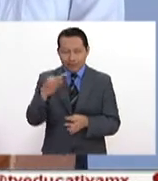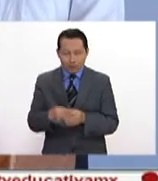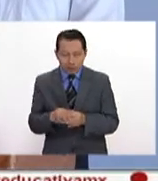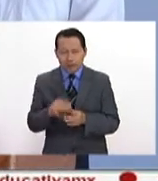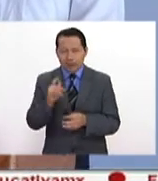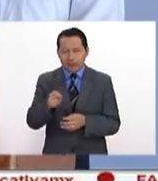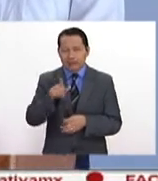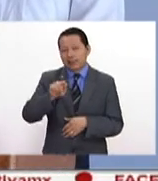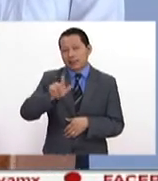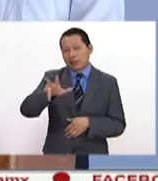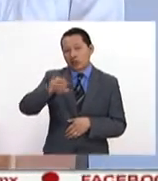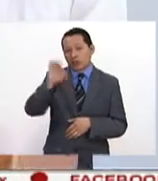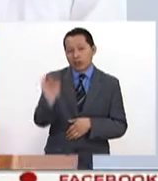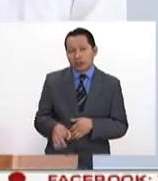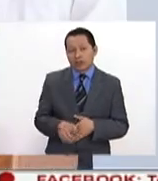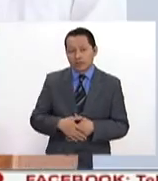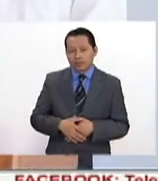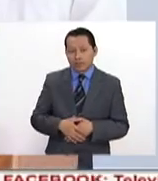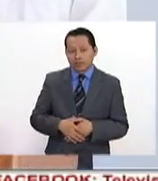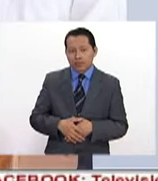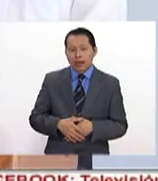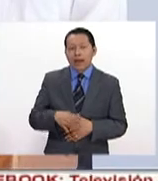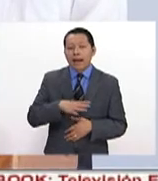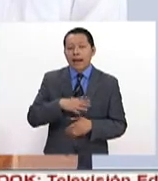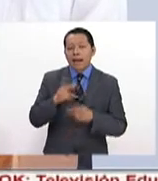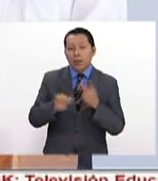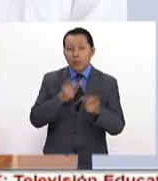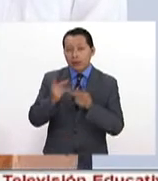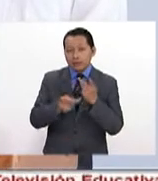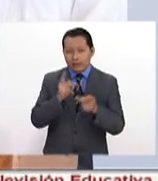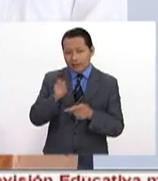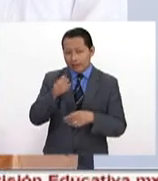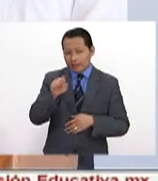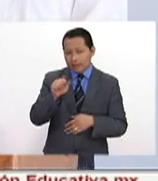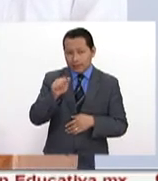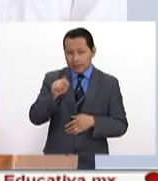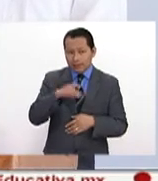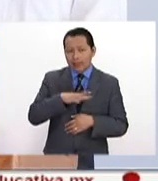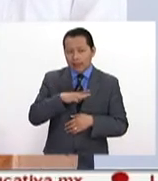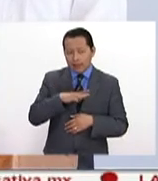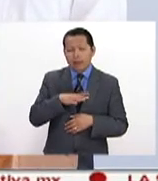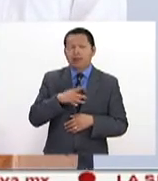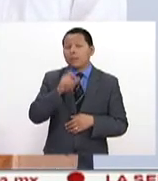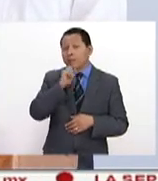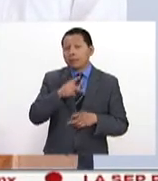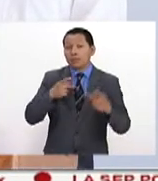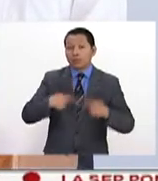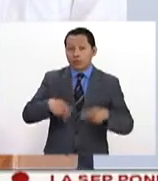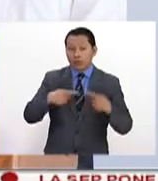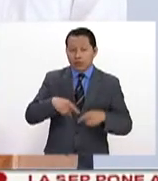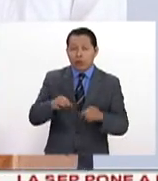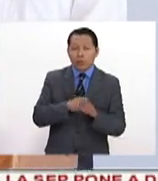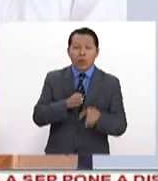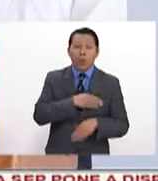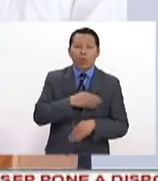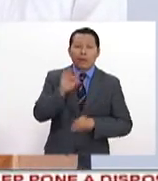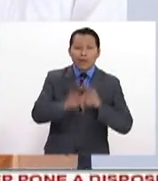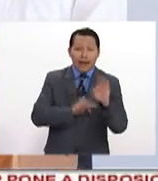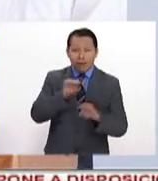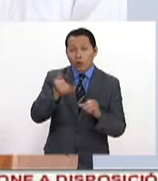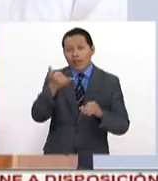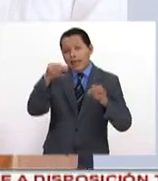decir, el 78%. De acuerdo con la encuesta en SAT, la percepción de excelente y buen trato en el IMSS ha alcanzado